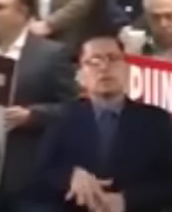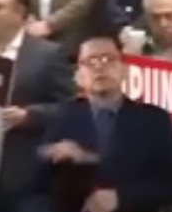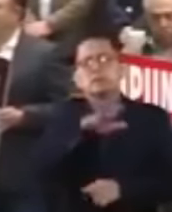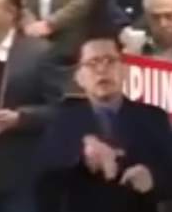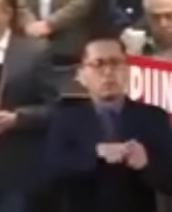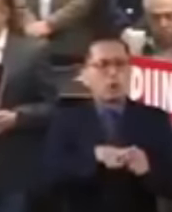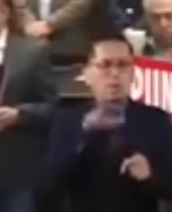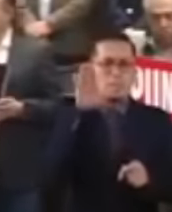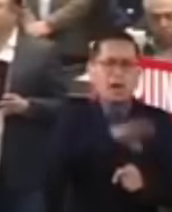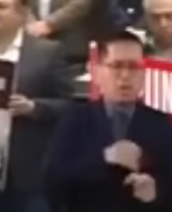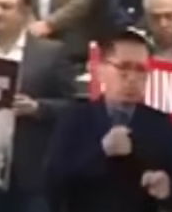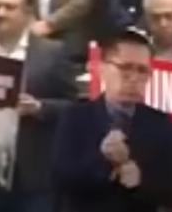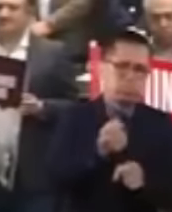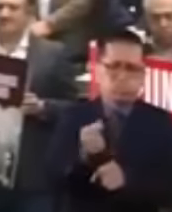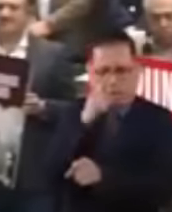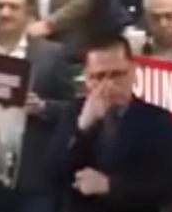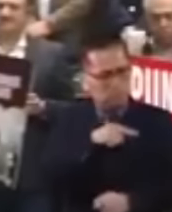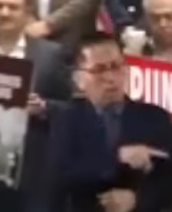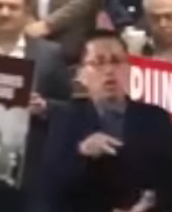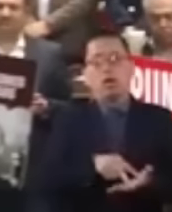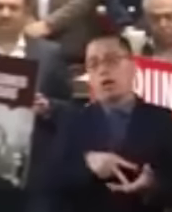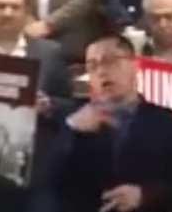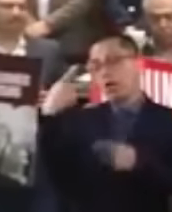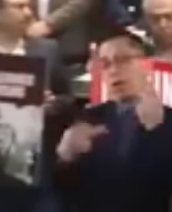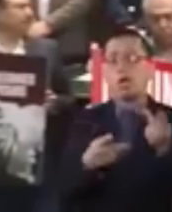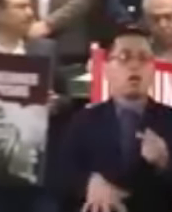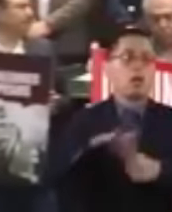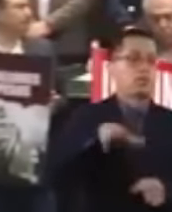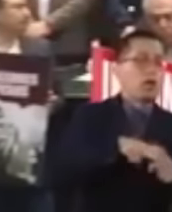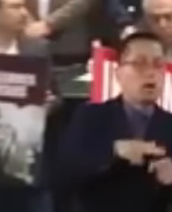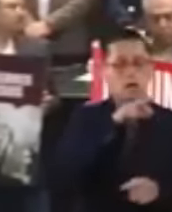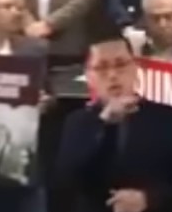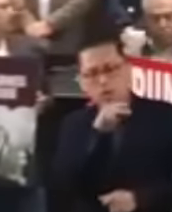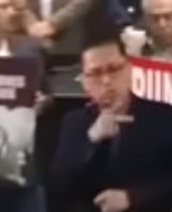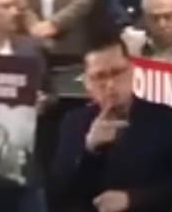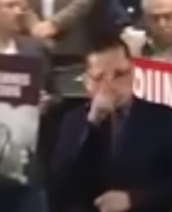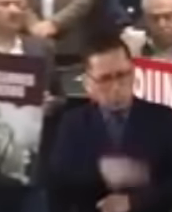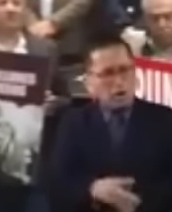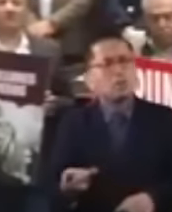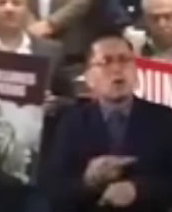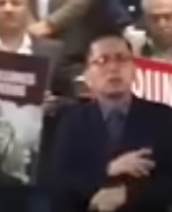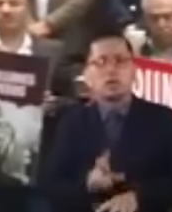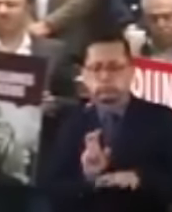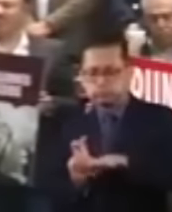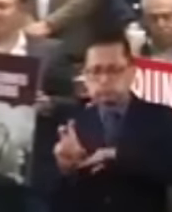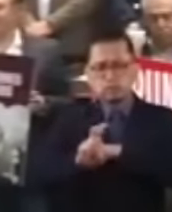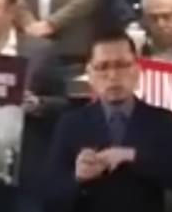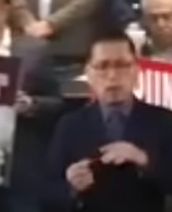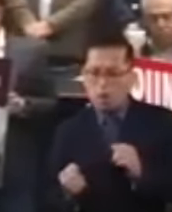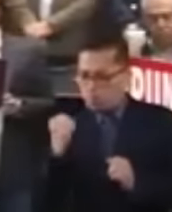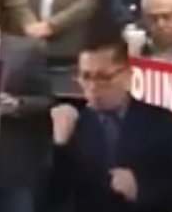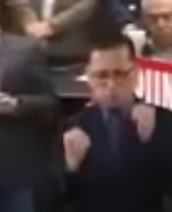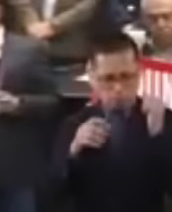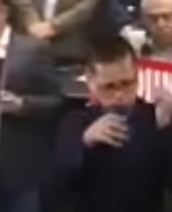que les importa el medio ambiente, los seres sintientes, pero la realidad es que con pilotes destruyeron cenotes, deforestaron